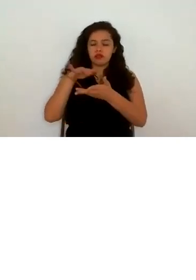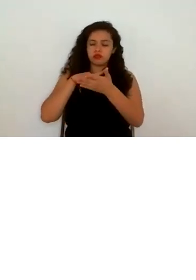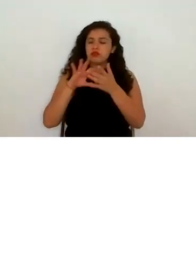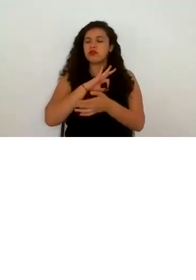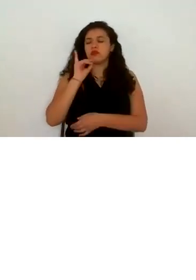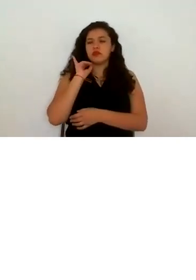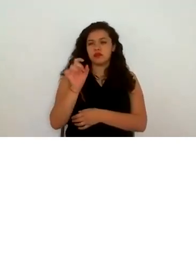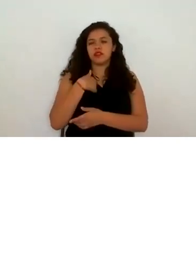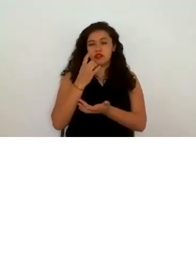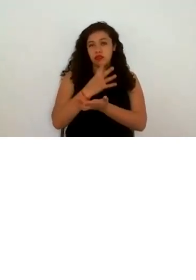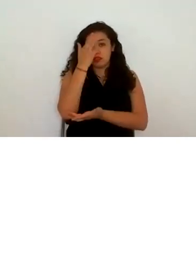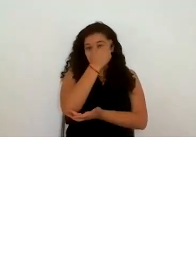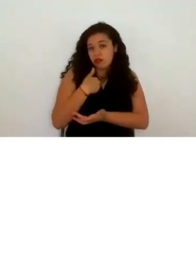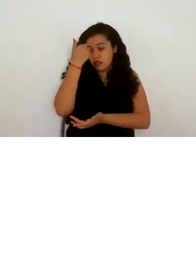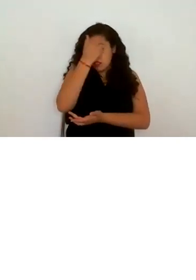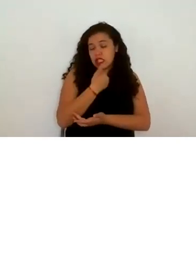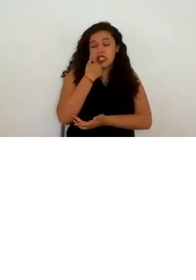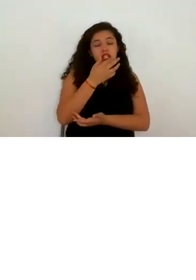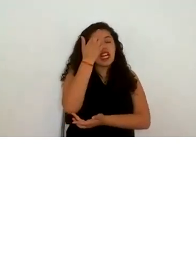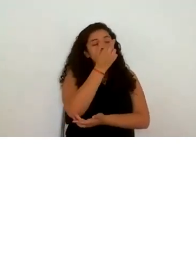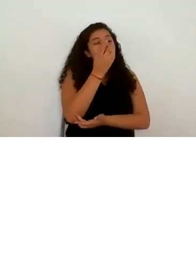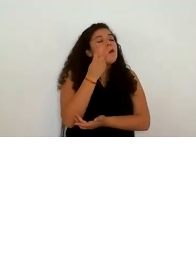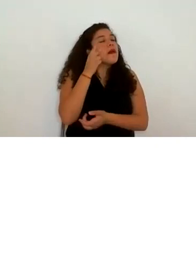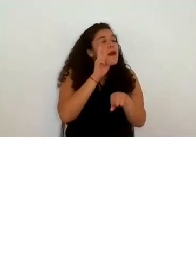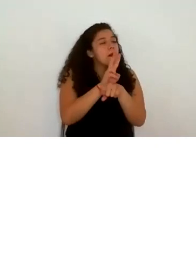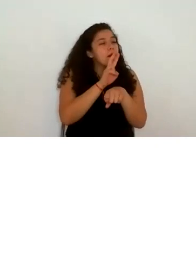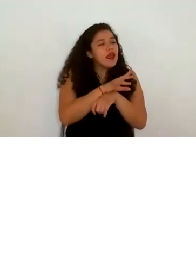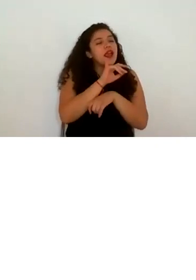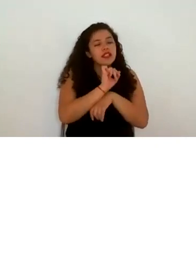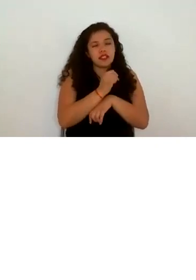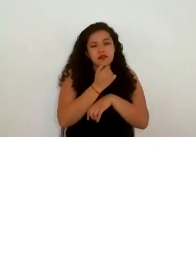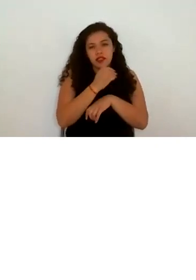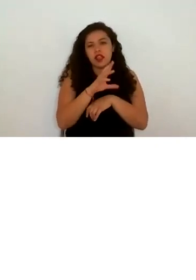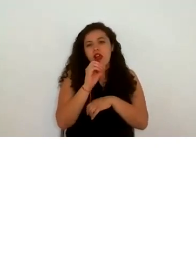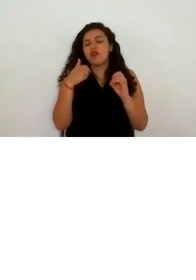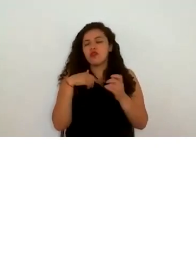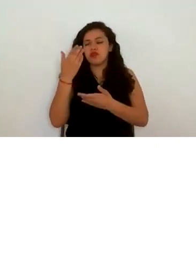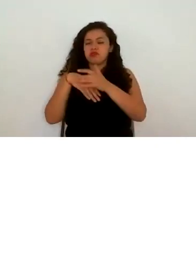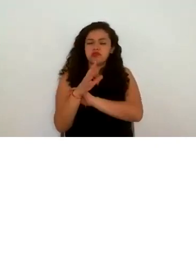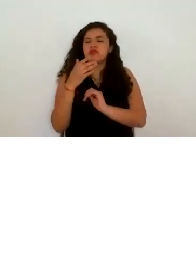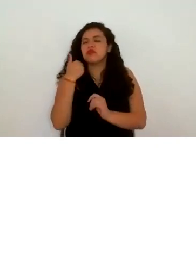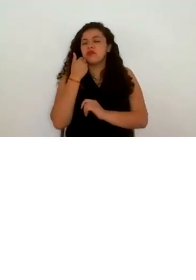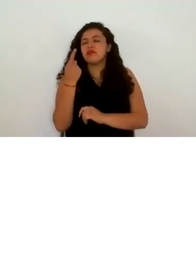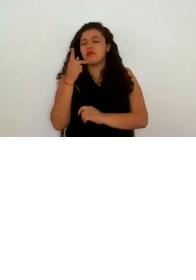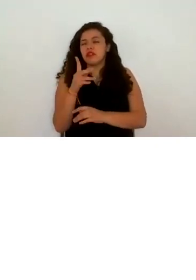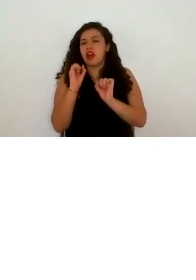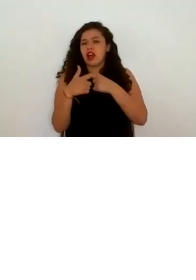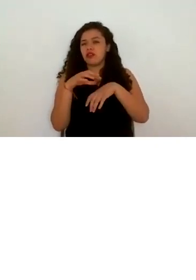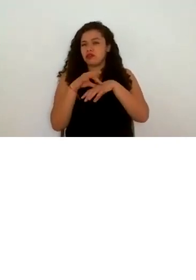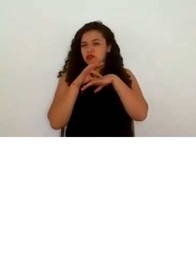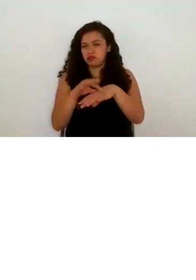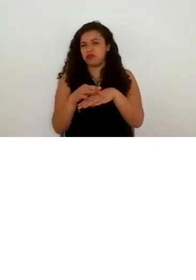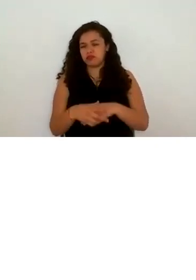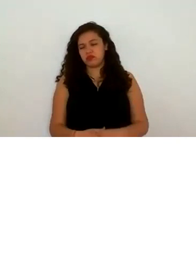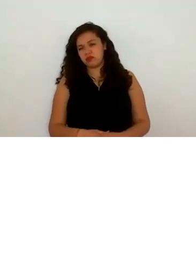Quiero nada más revisar o verificar, o solamente quiero tener el acceso a los sustantivos, los que